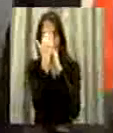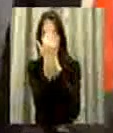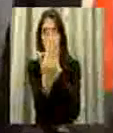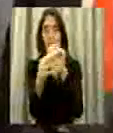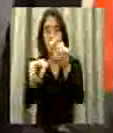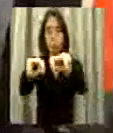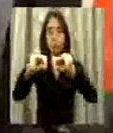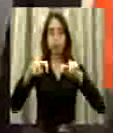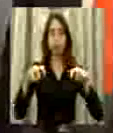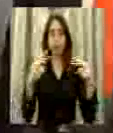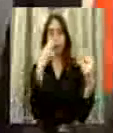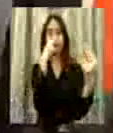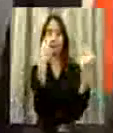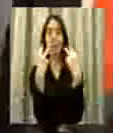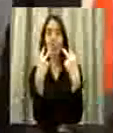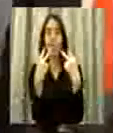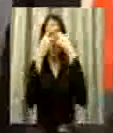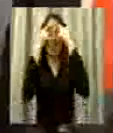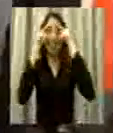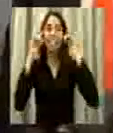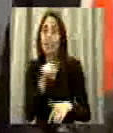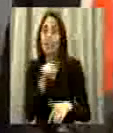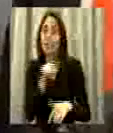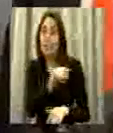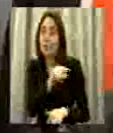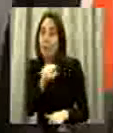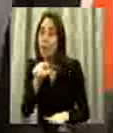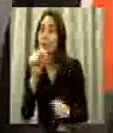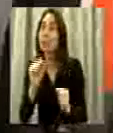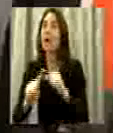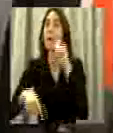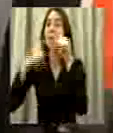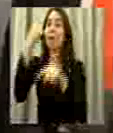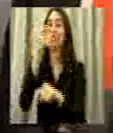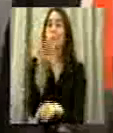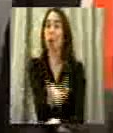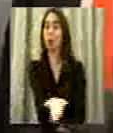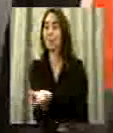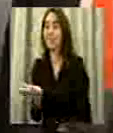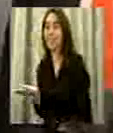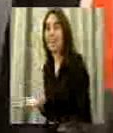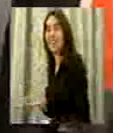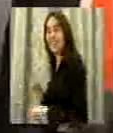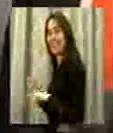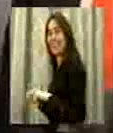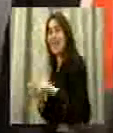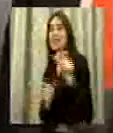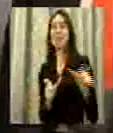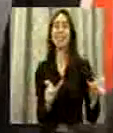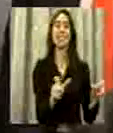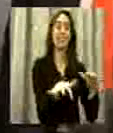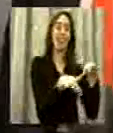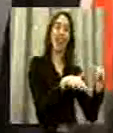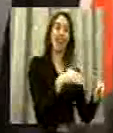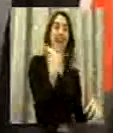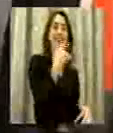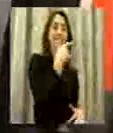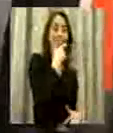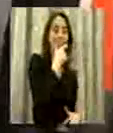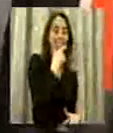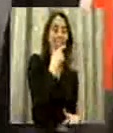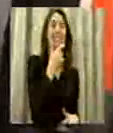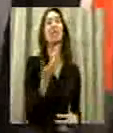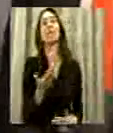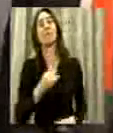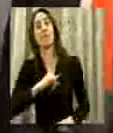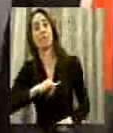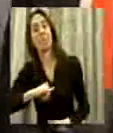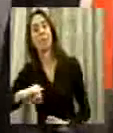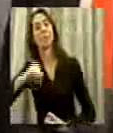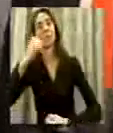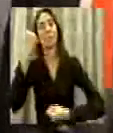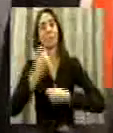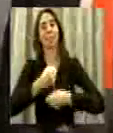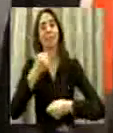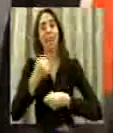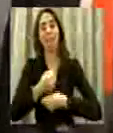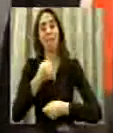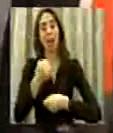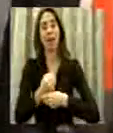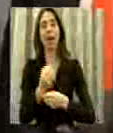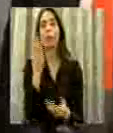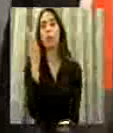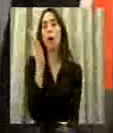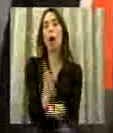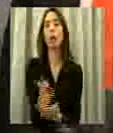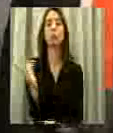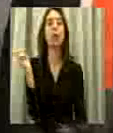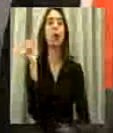observando la platea y que si se esfuerzan pueden estar aquí el próximo año, les quiero decir que vamos a seguir trabajando